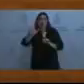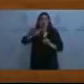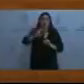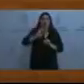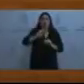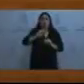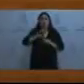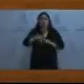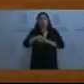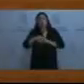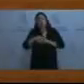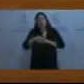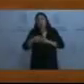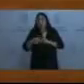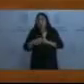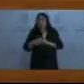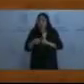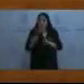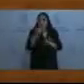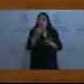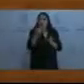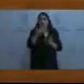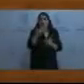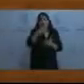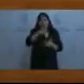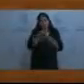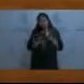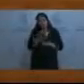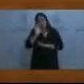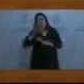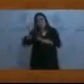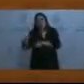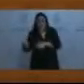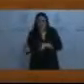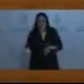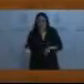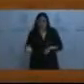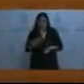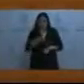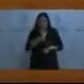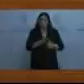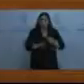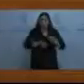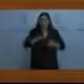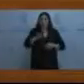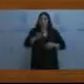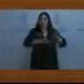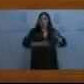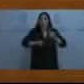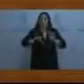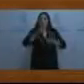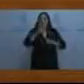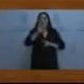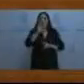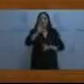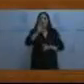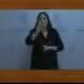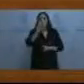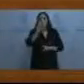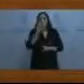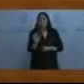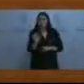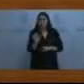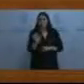Taramundi. Pues estos se han ido a la bañeza. Uno de estos pasos fue la problemática planteada por los swaps, que dijo